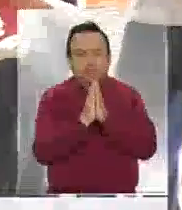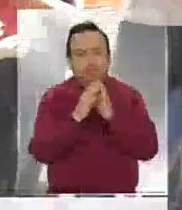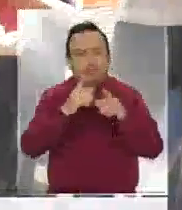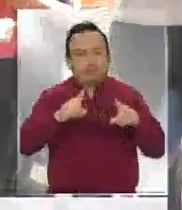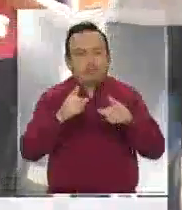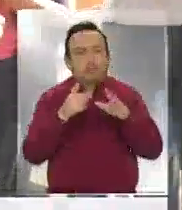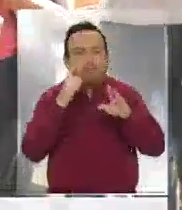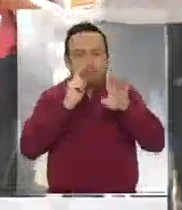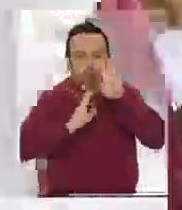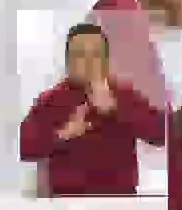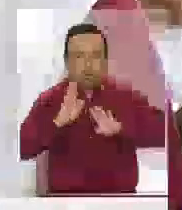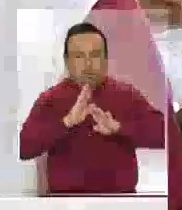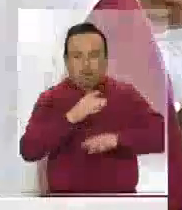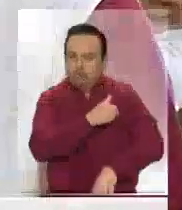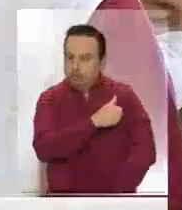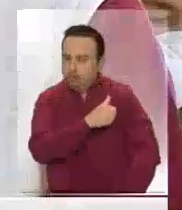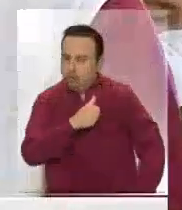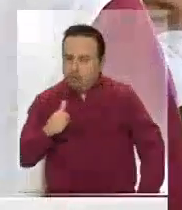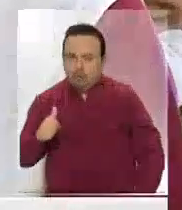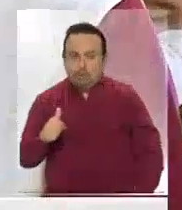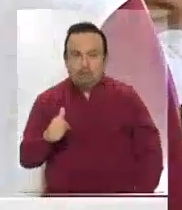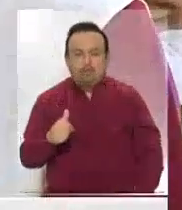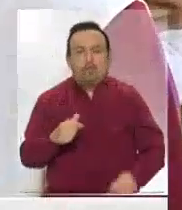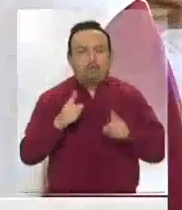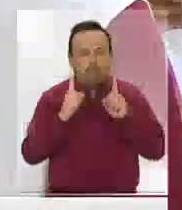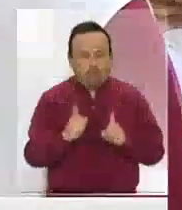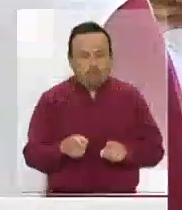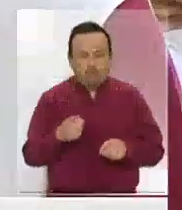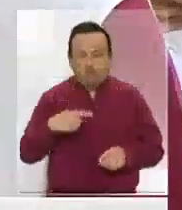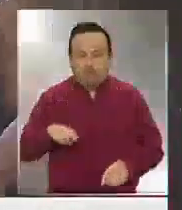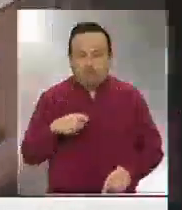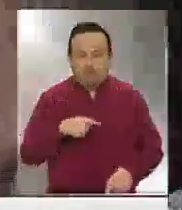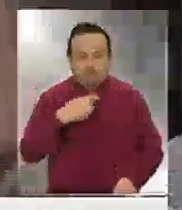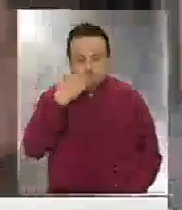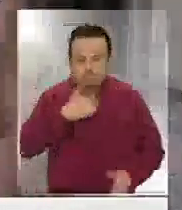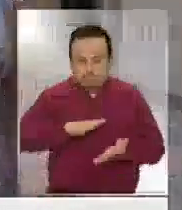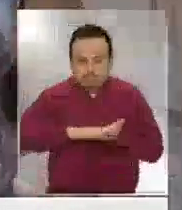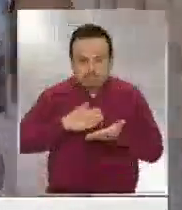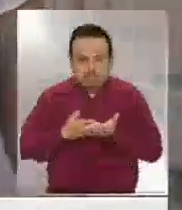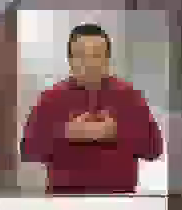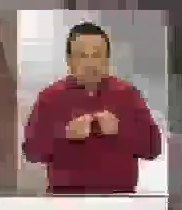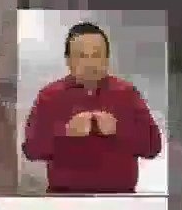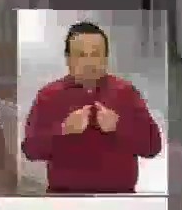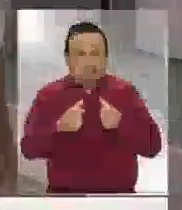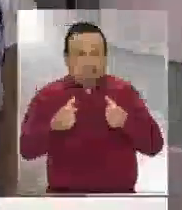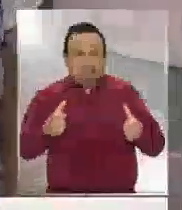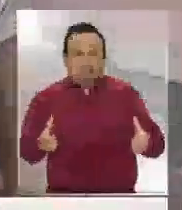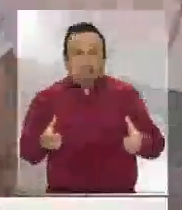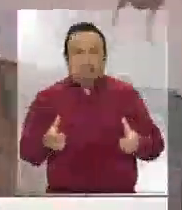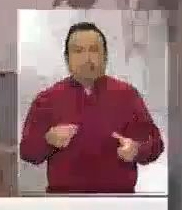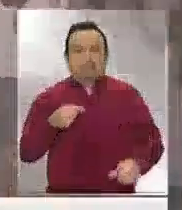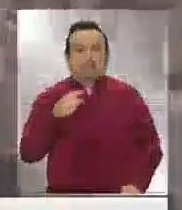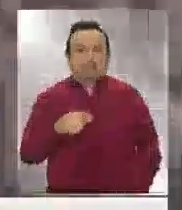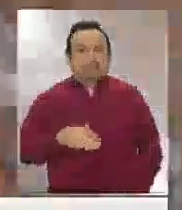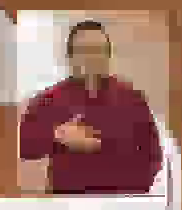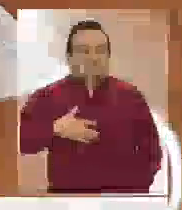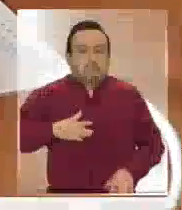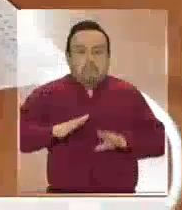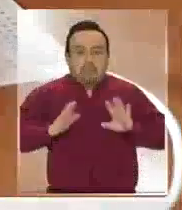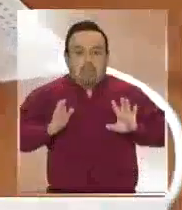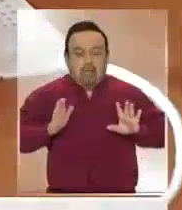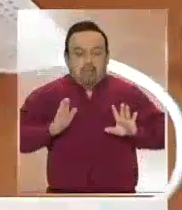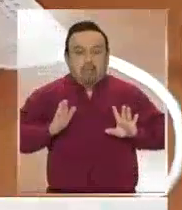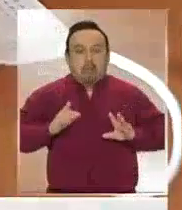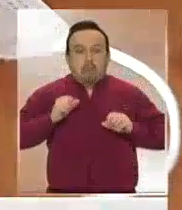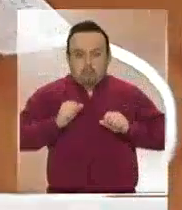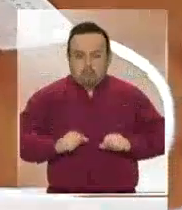de protección a toda la población, incluyendo personas sanas, tras el aumento de pacientes asintomáticos y que